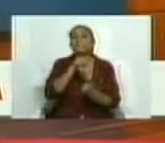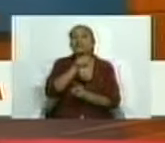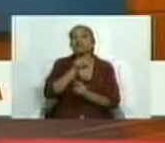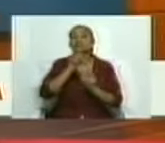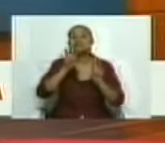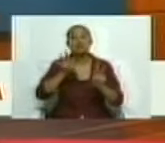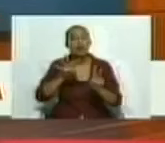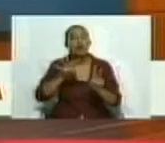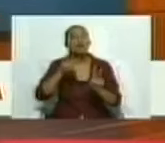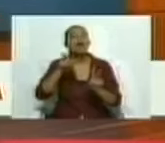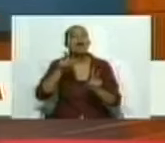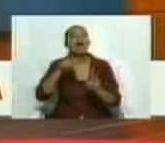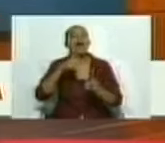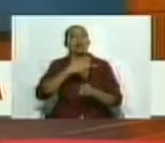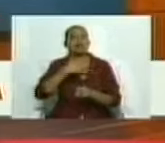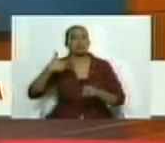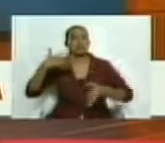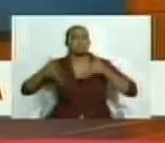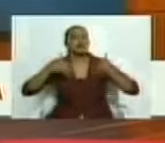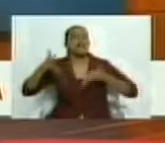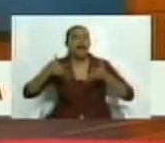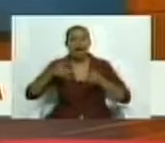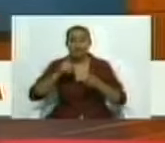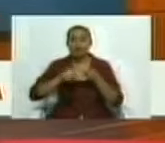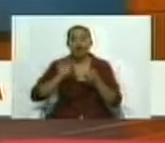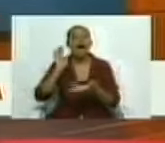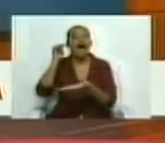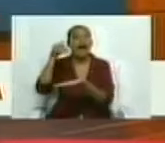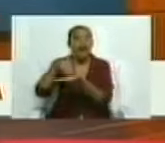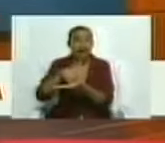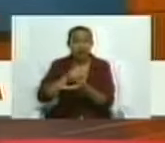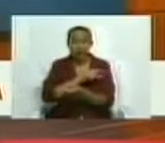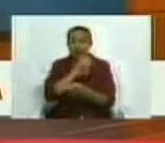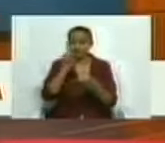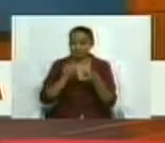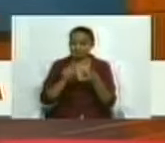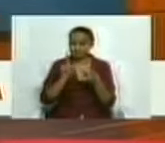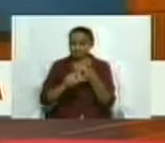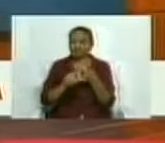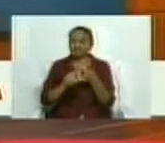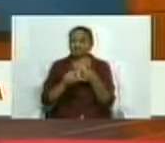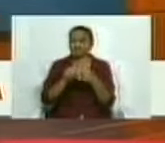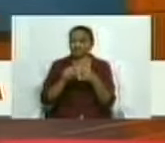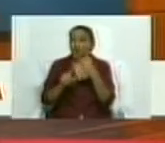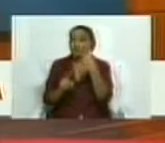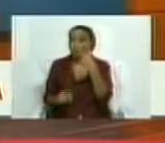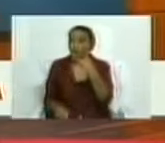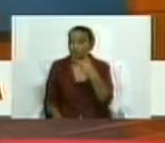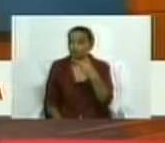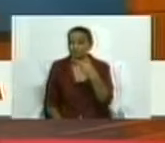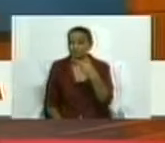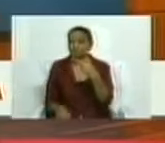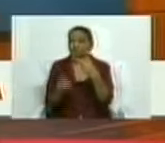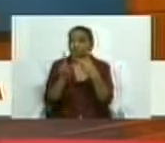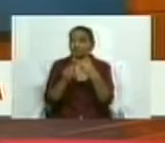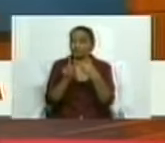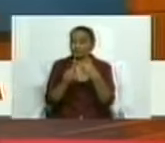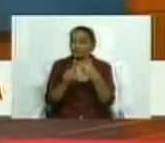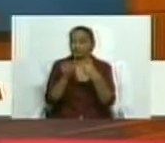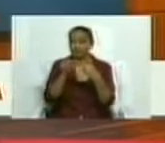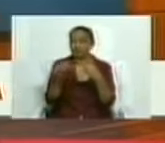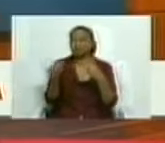severamente golpeadas al menos otras 10 bandas entre las cuales se encuentran las del